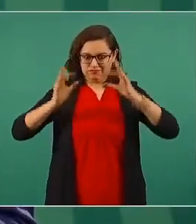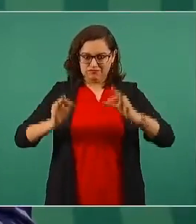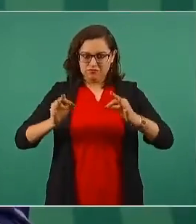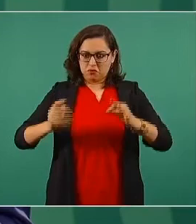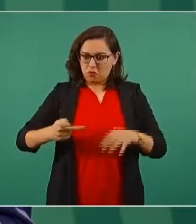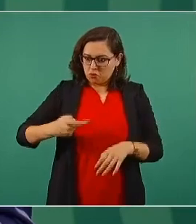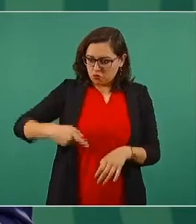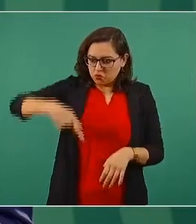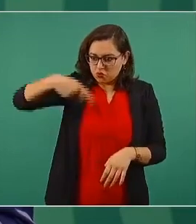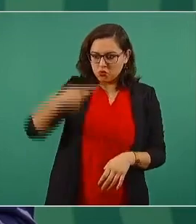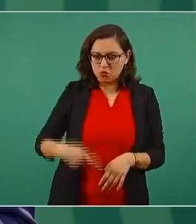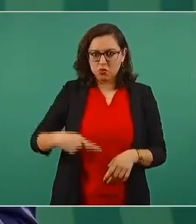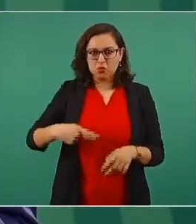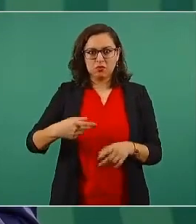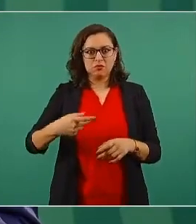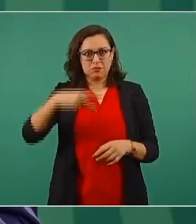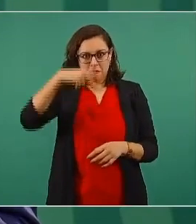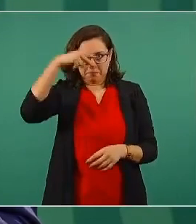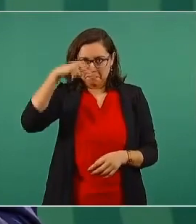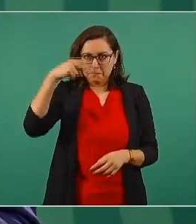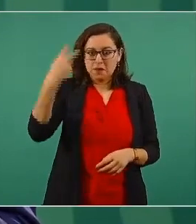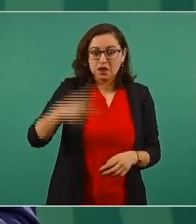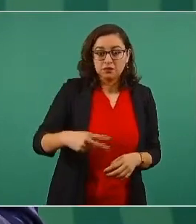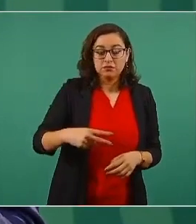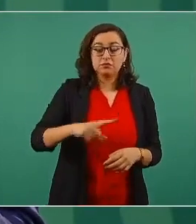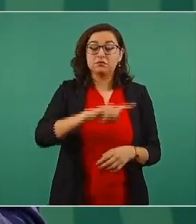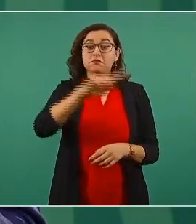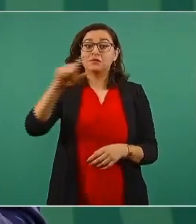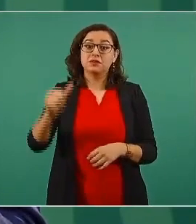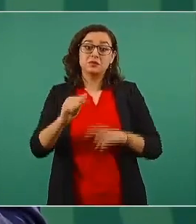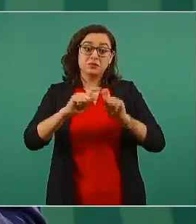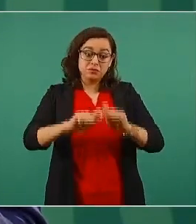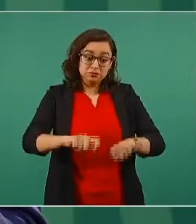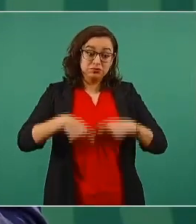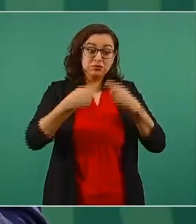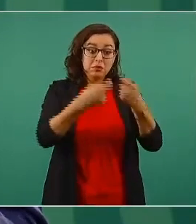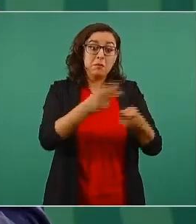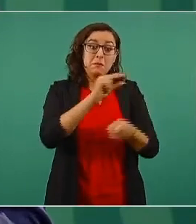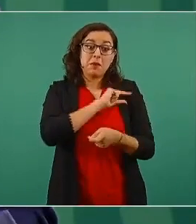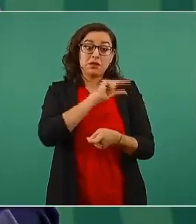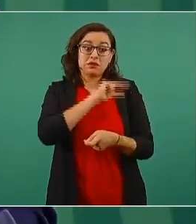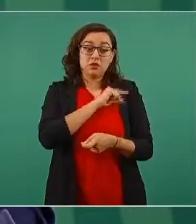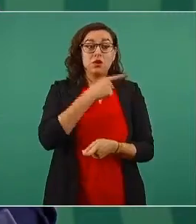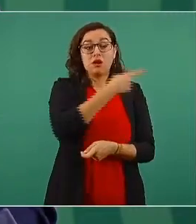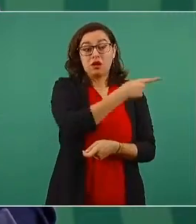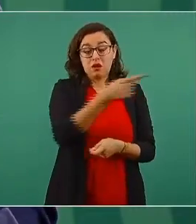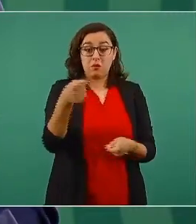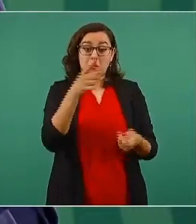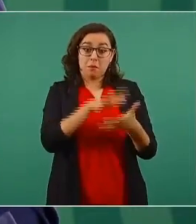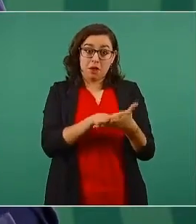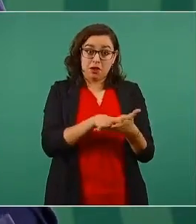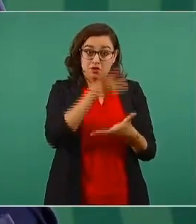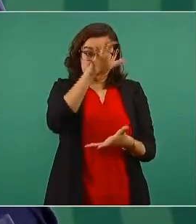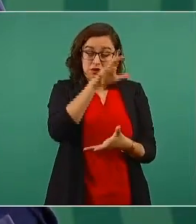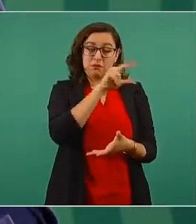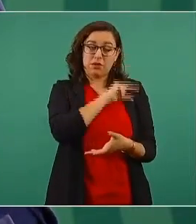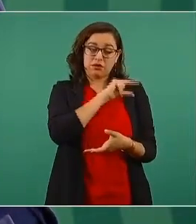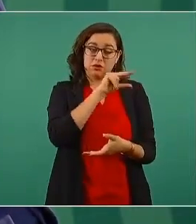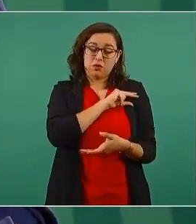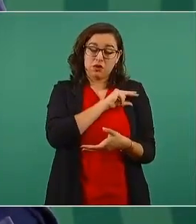con financiamiento extranjero mayoritario, deben de seguir siendo